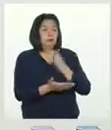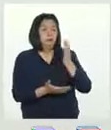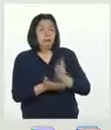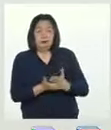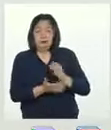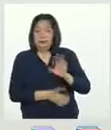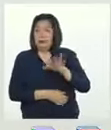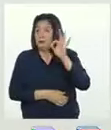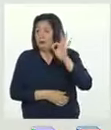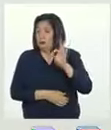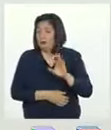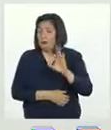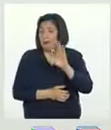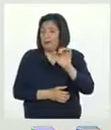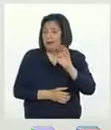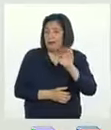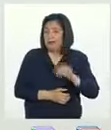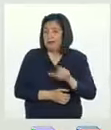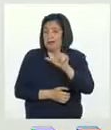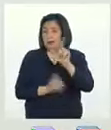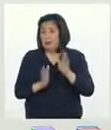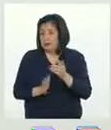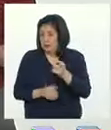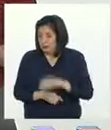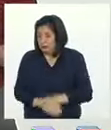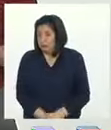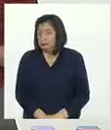que identificó Fabiana en el caso de Luis?